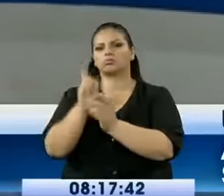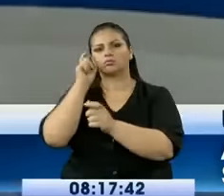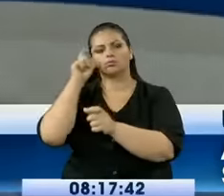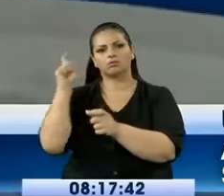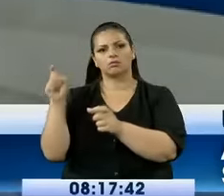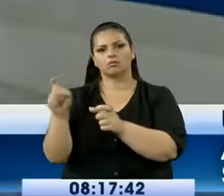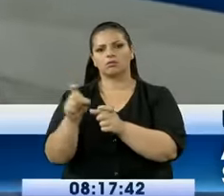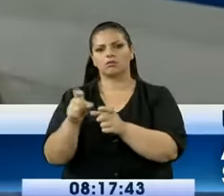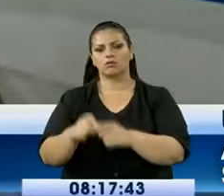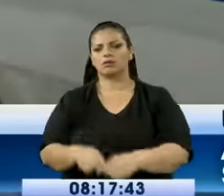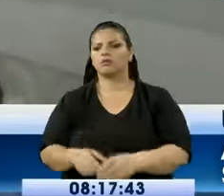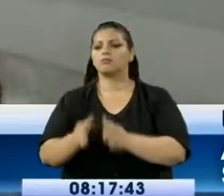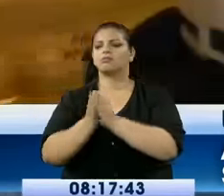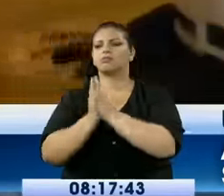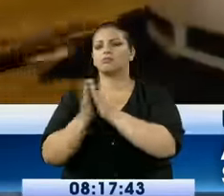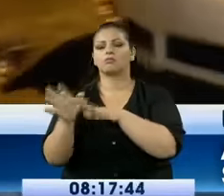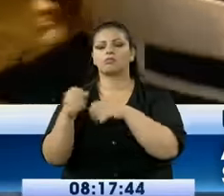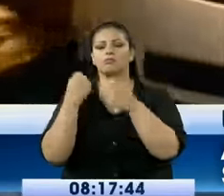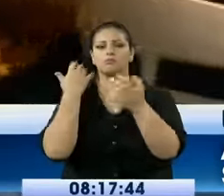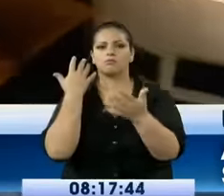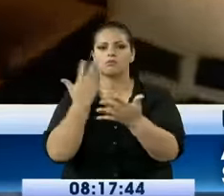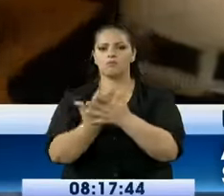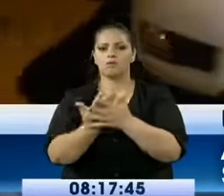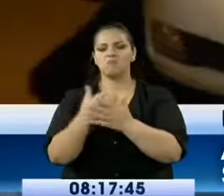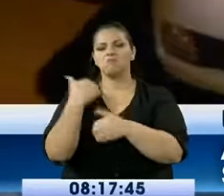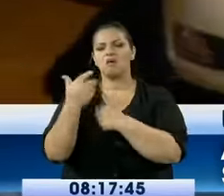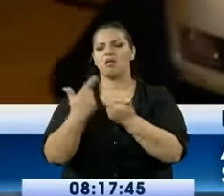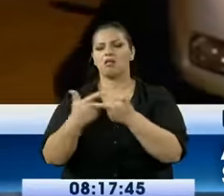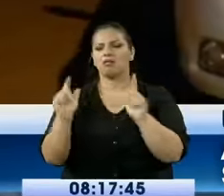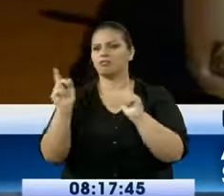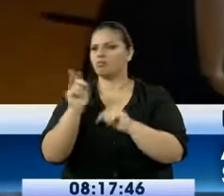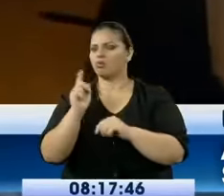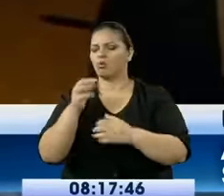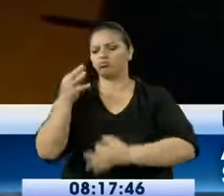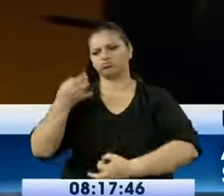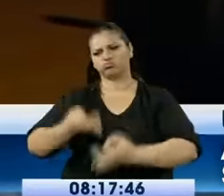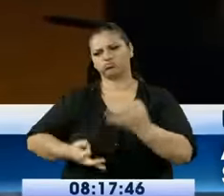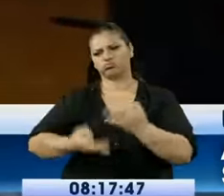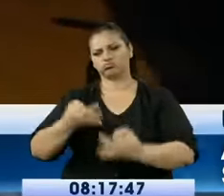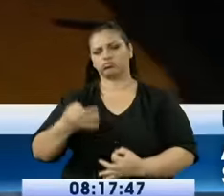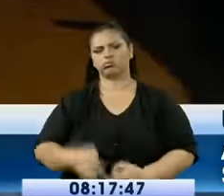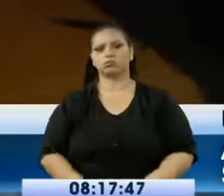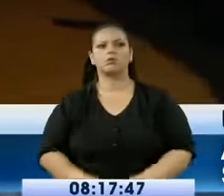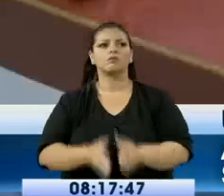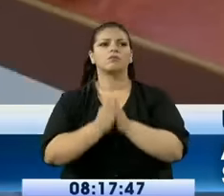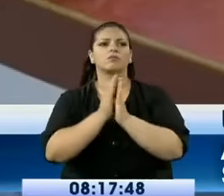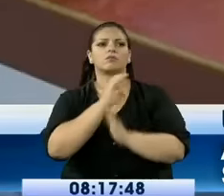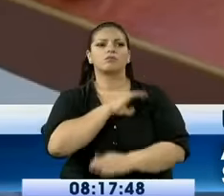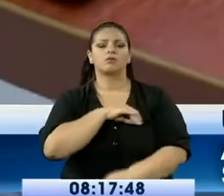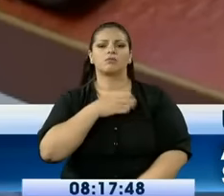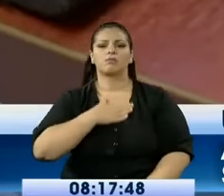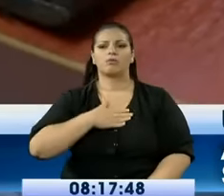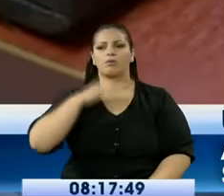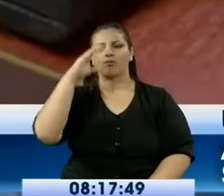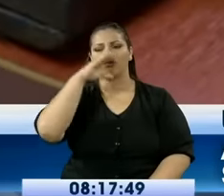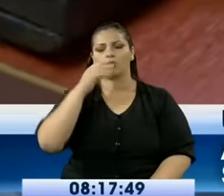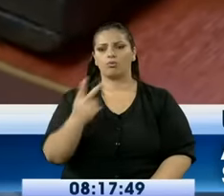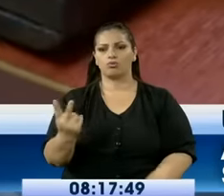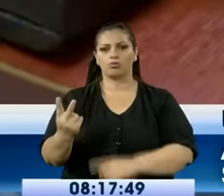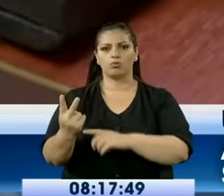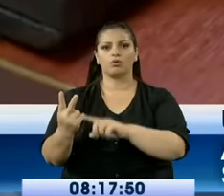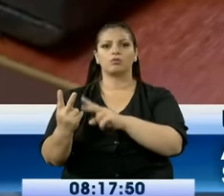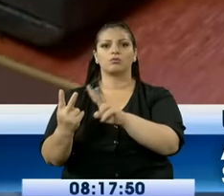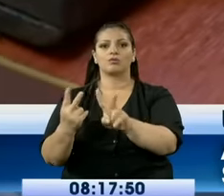que sean juzgados. Además, solicitan a la policía que dé con la captura del resto de la banda lo